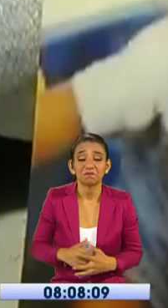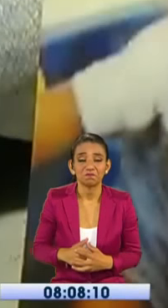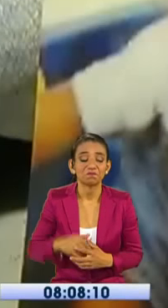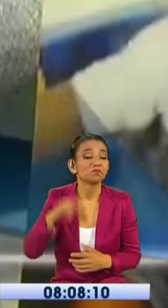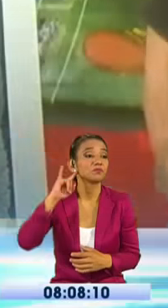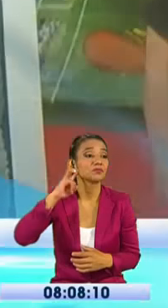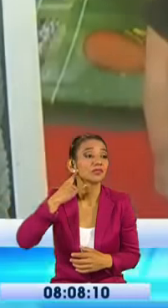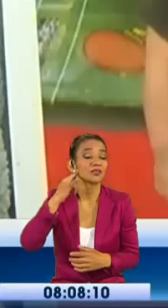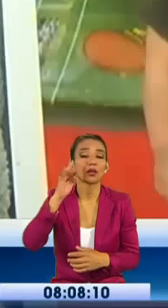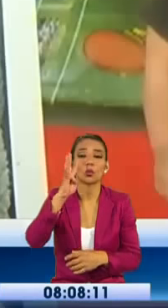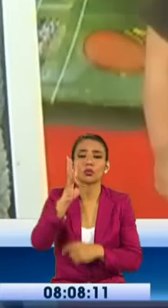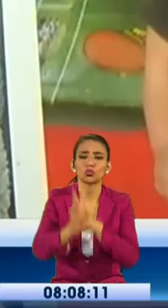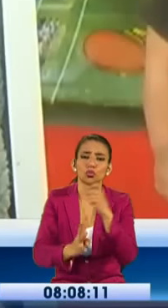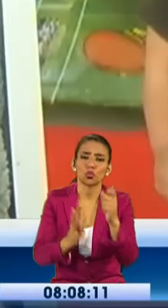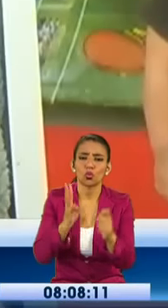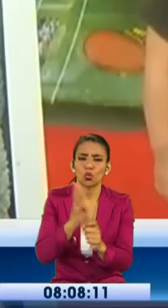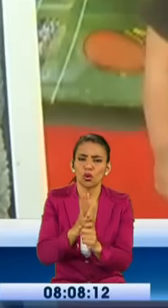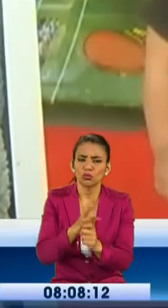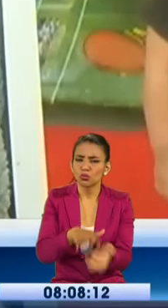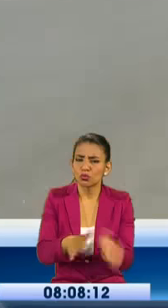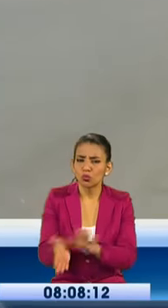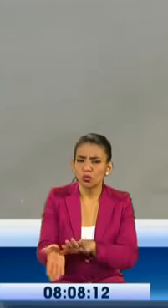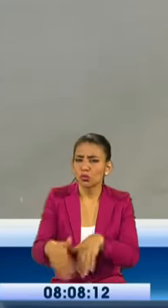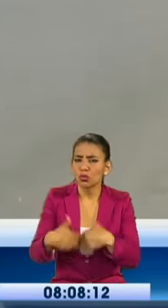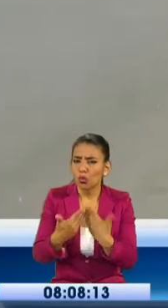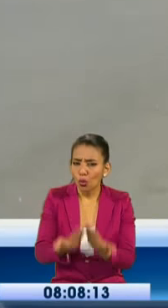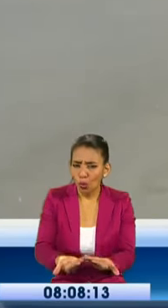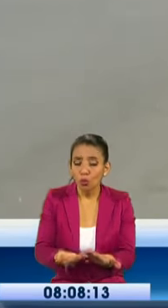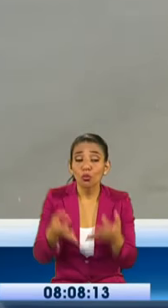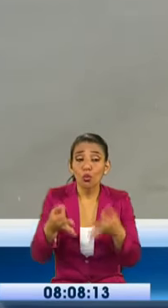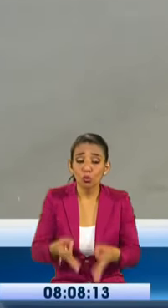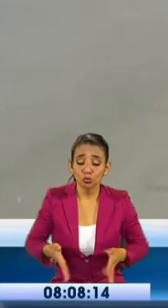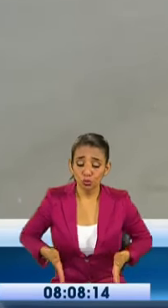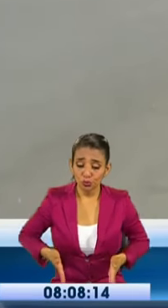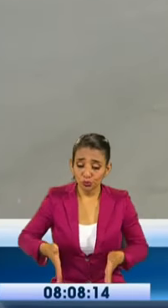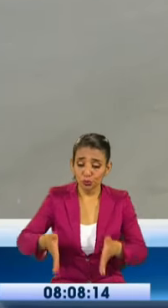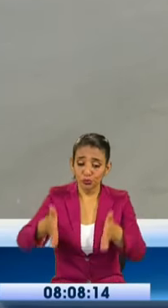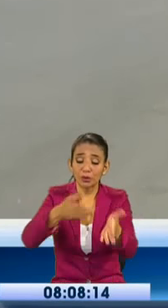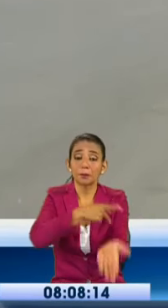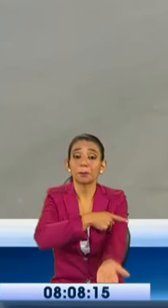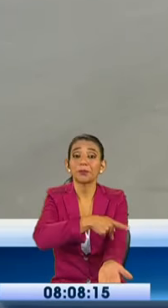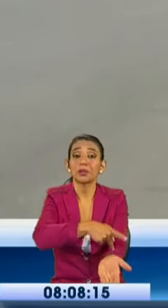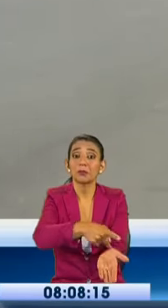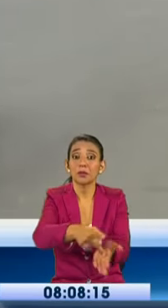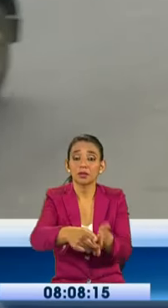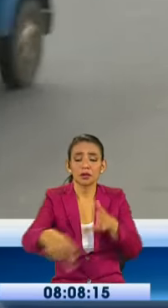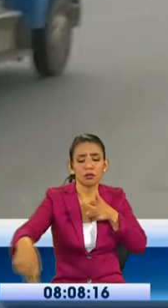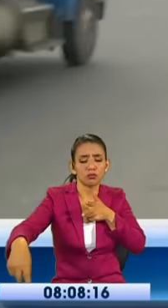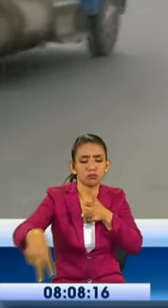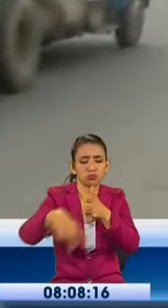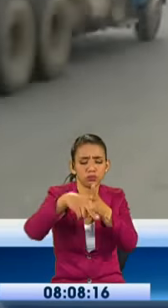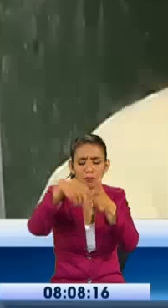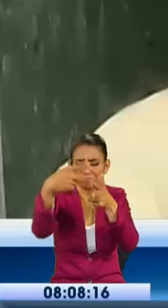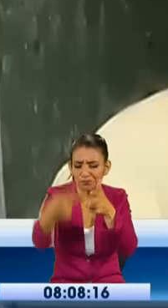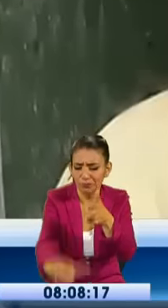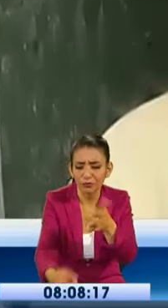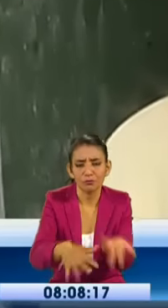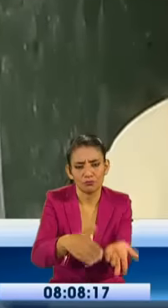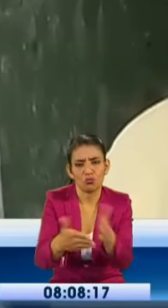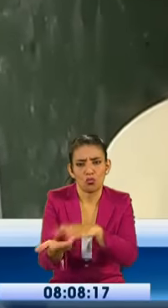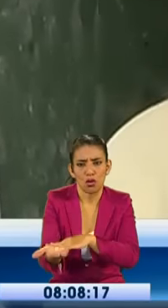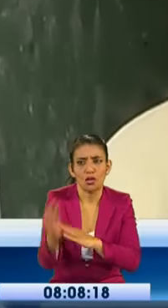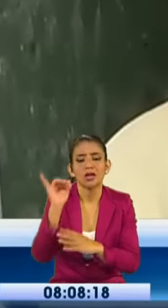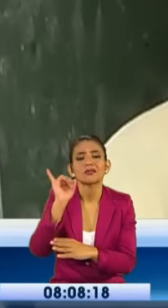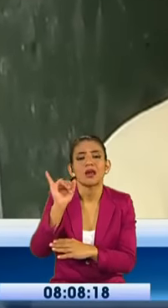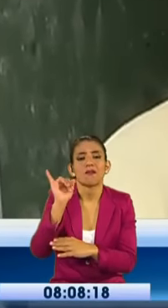de 4 años es la víctima mortal de un nuevo accidente de tránsito reportado en la vía perimetral. Esta vez ocurrió la noche del sábado. Entonces